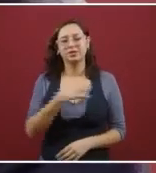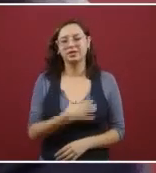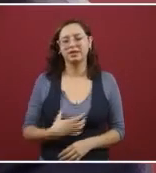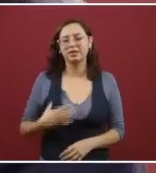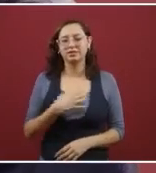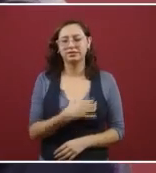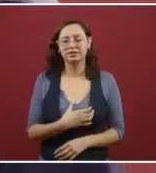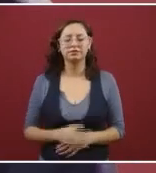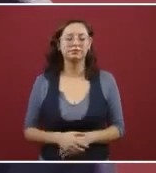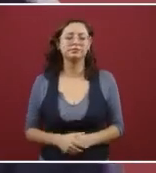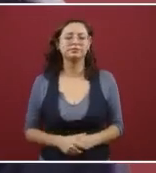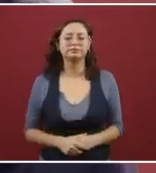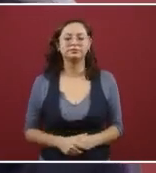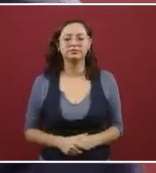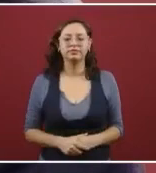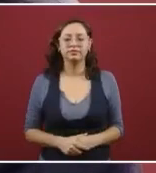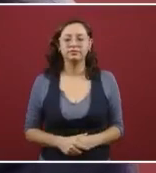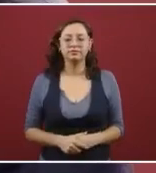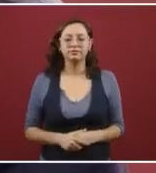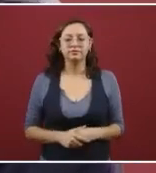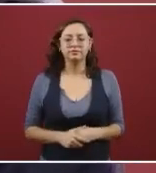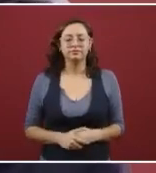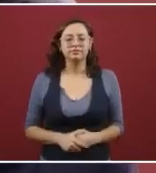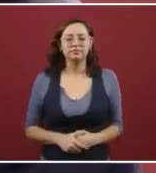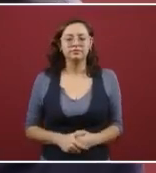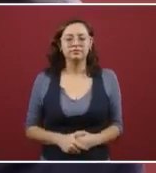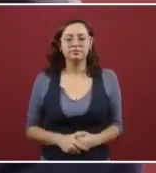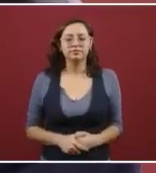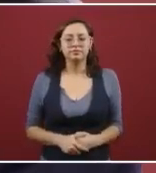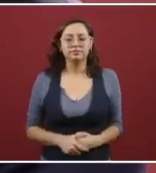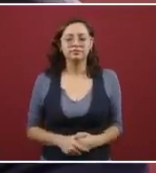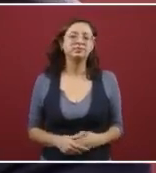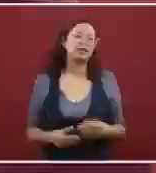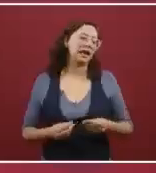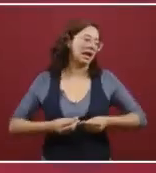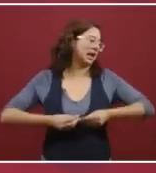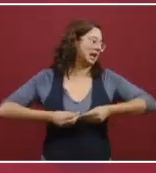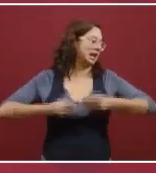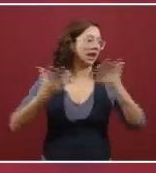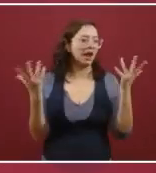Hay, desde luego, toda una campaña,